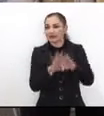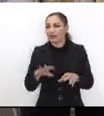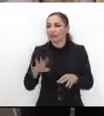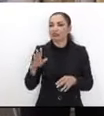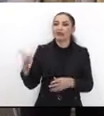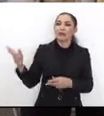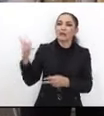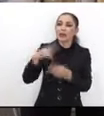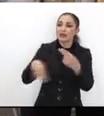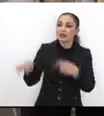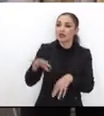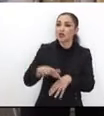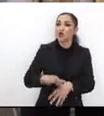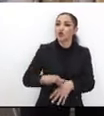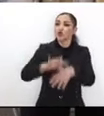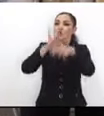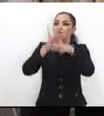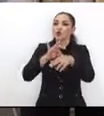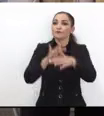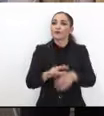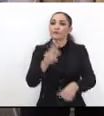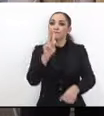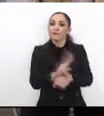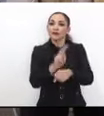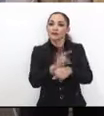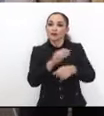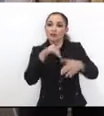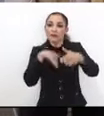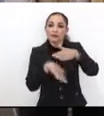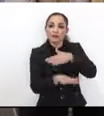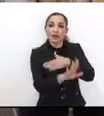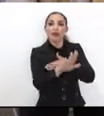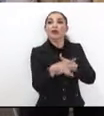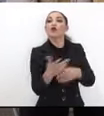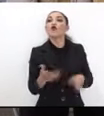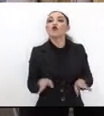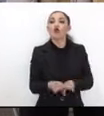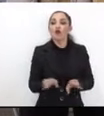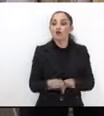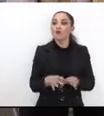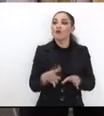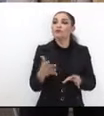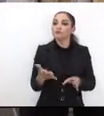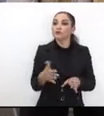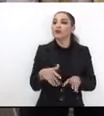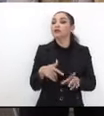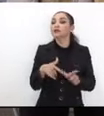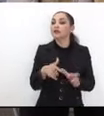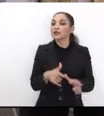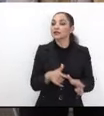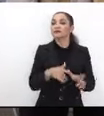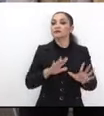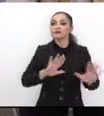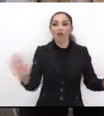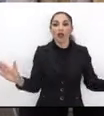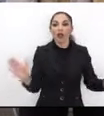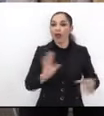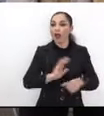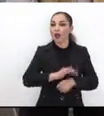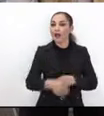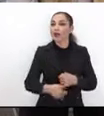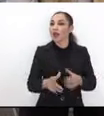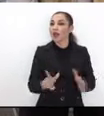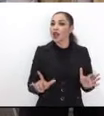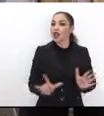conocer realmente cómo estaba quedando, ya está prácticamente terminada. Y así como tenemos